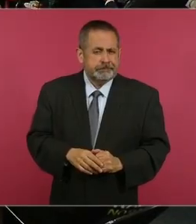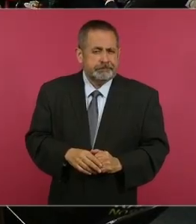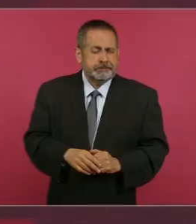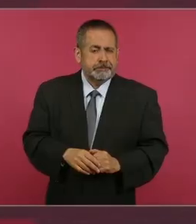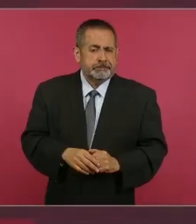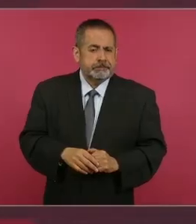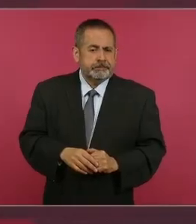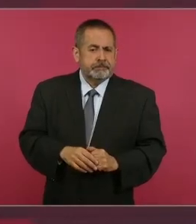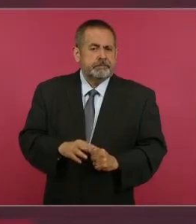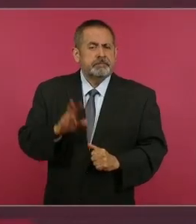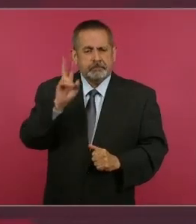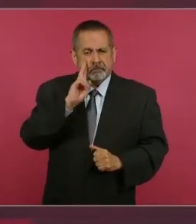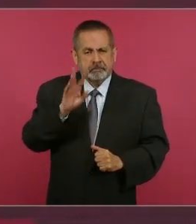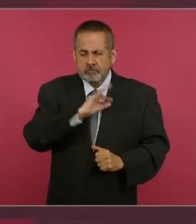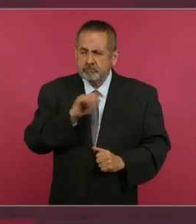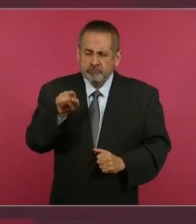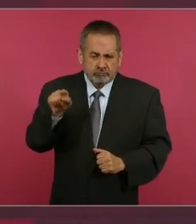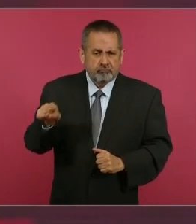puede ella